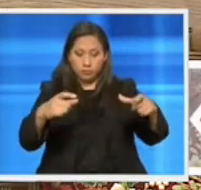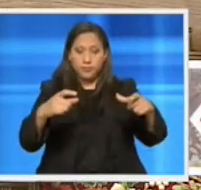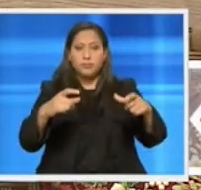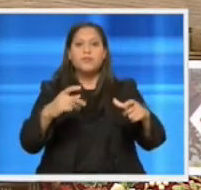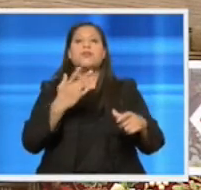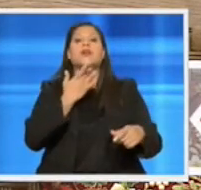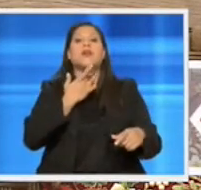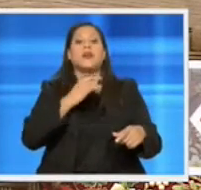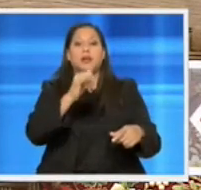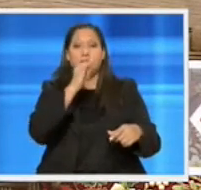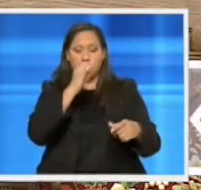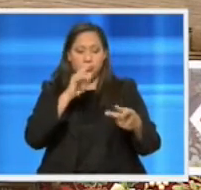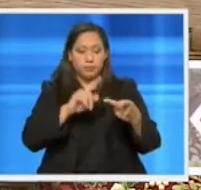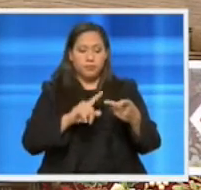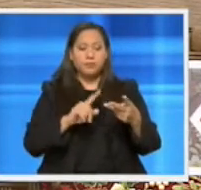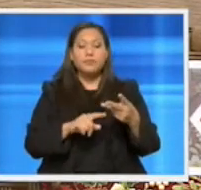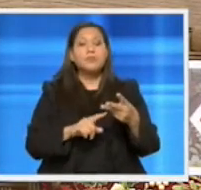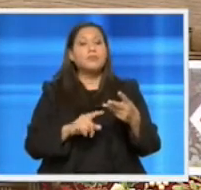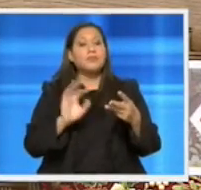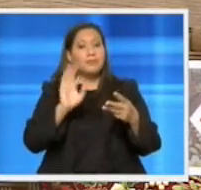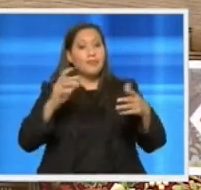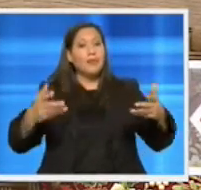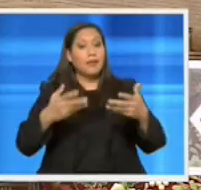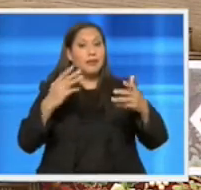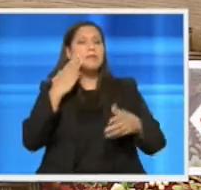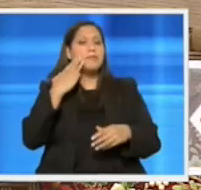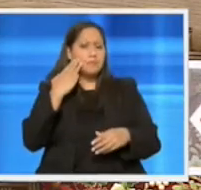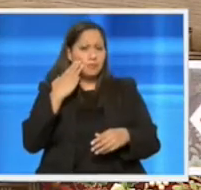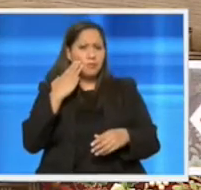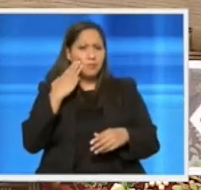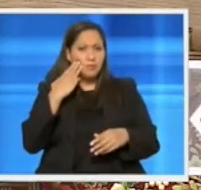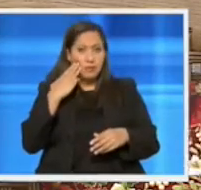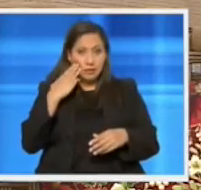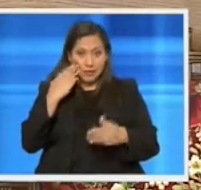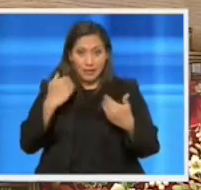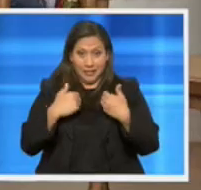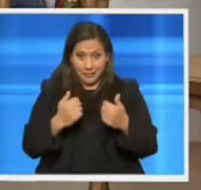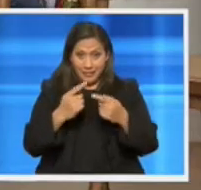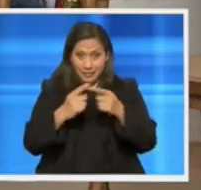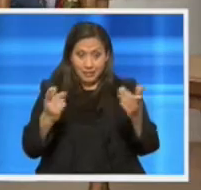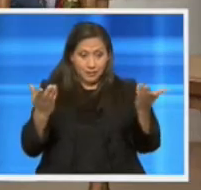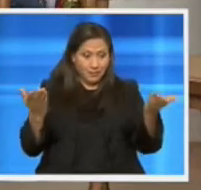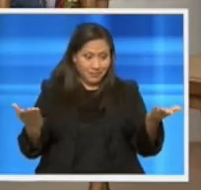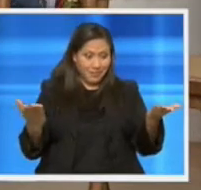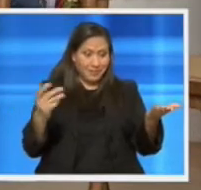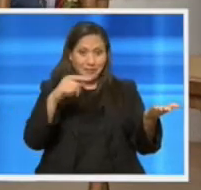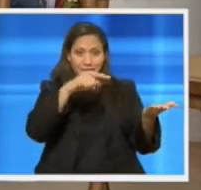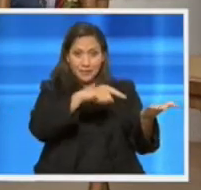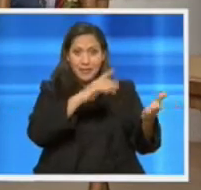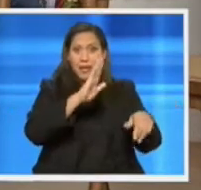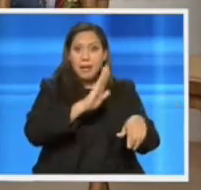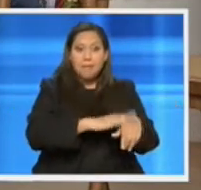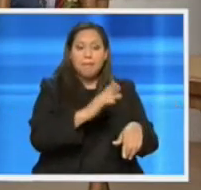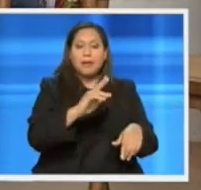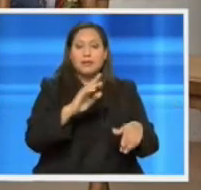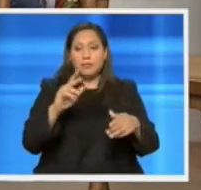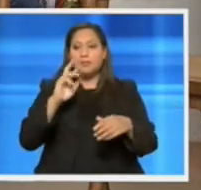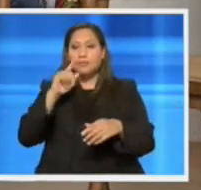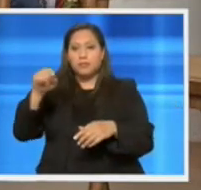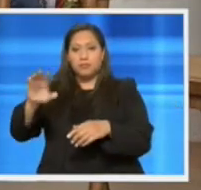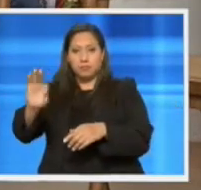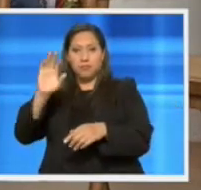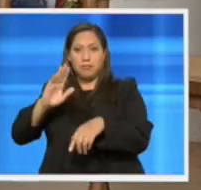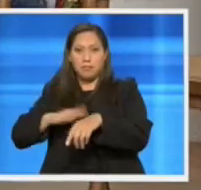el alcohol, que es carbohidrato, y a lo mejor la ensalada de manzana. ¿Viste la diferencia entre meter más Sí. proteína,